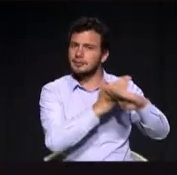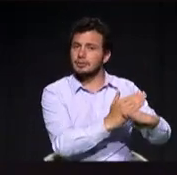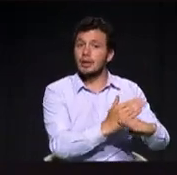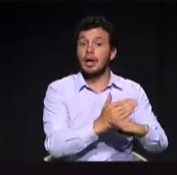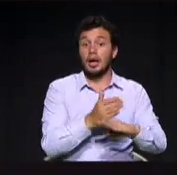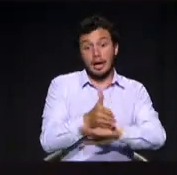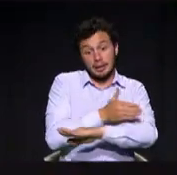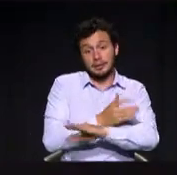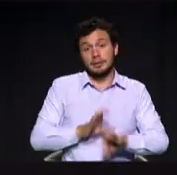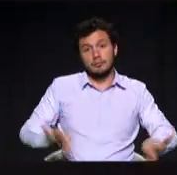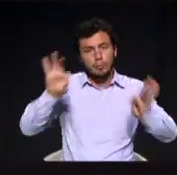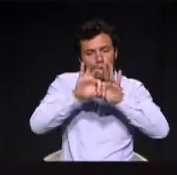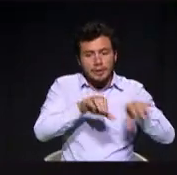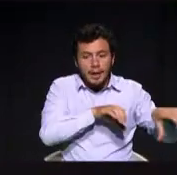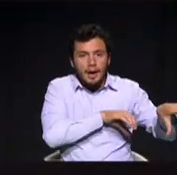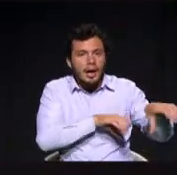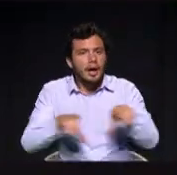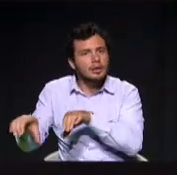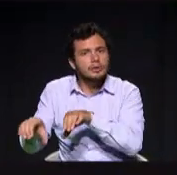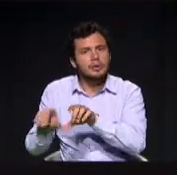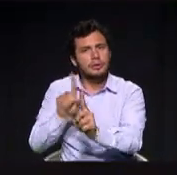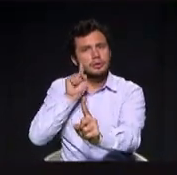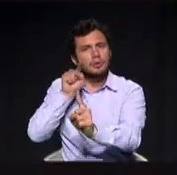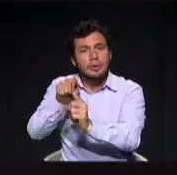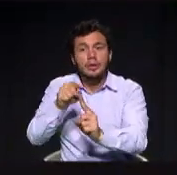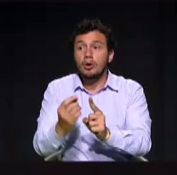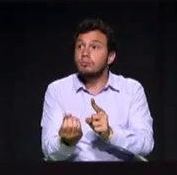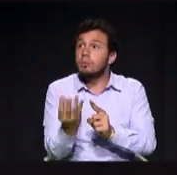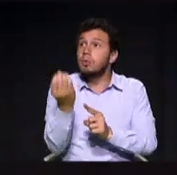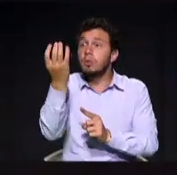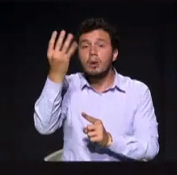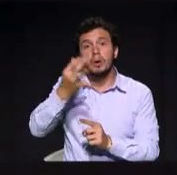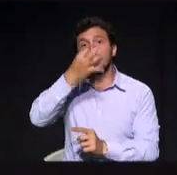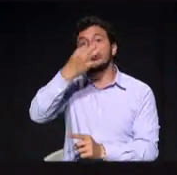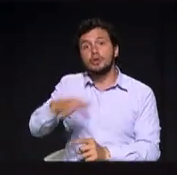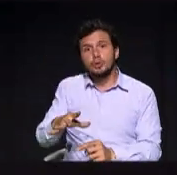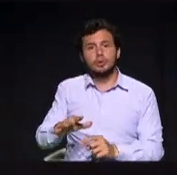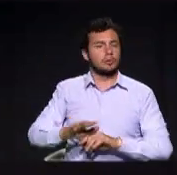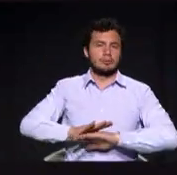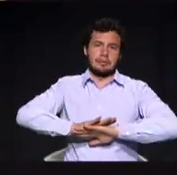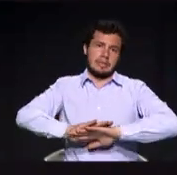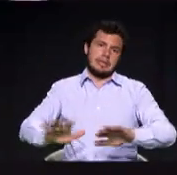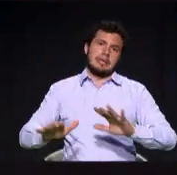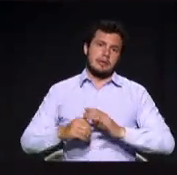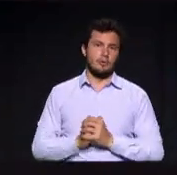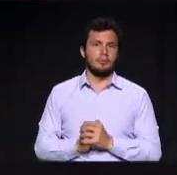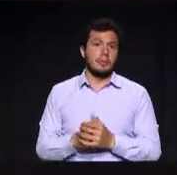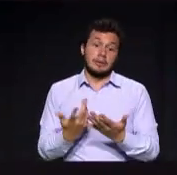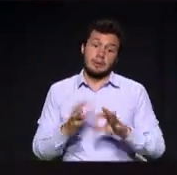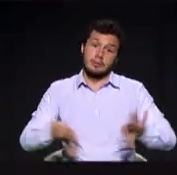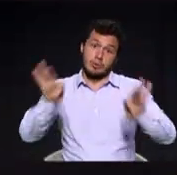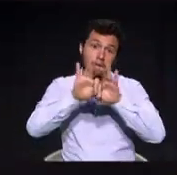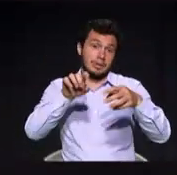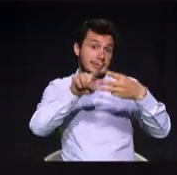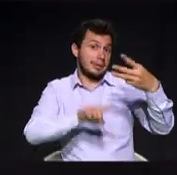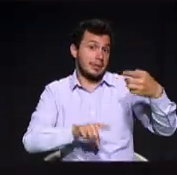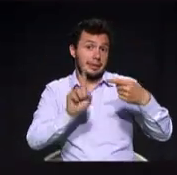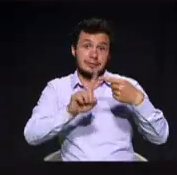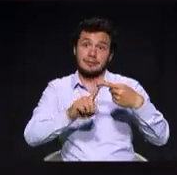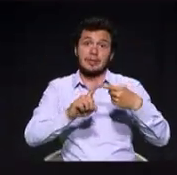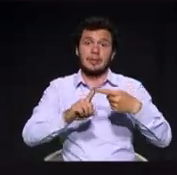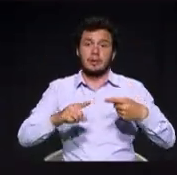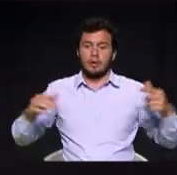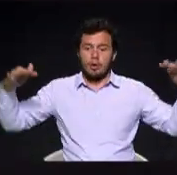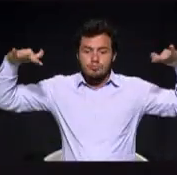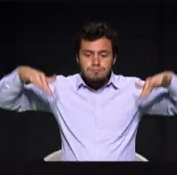para solucionar las fuentes de emisión de contaminantes hay tres factores que juegan en esto el valle cerrado las nubes la nubosidad